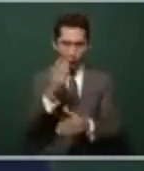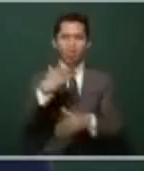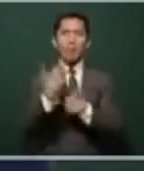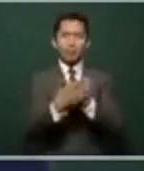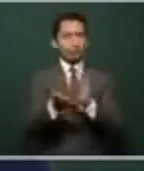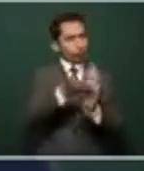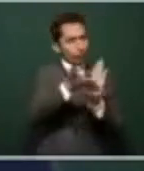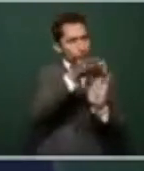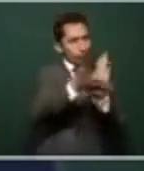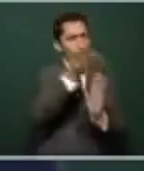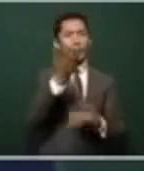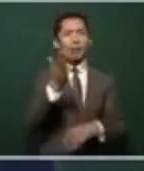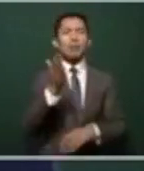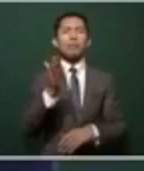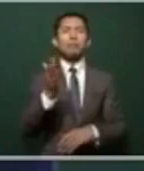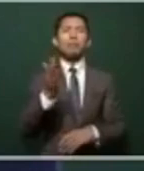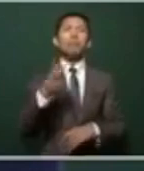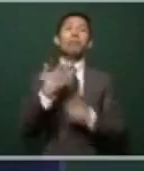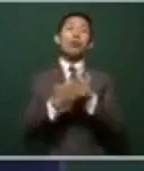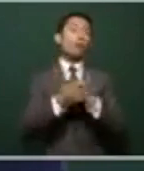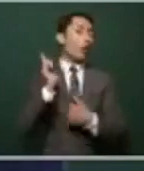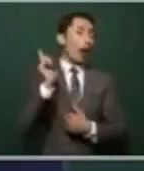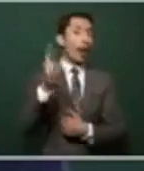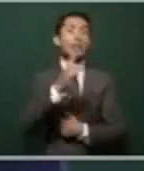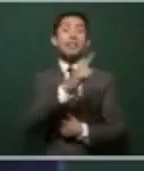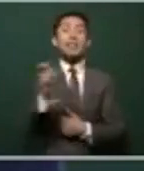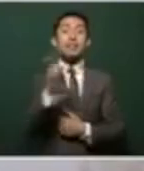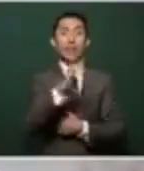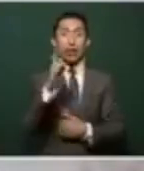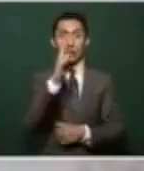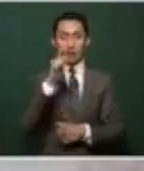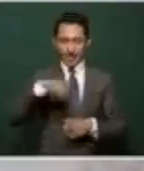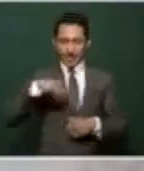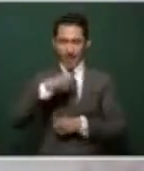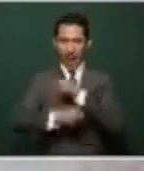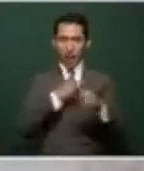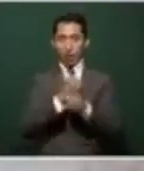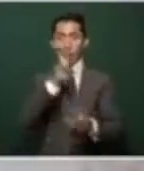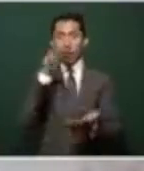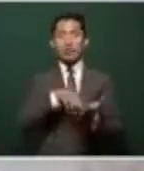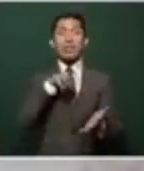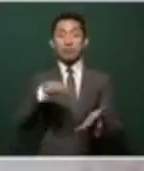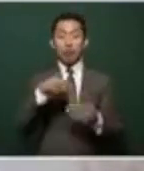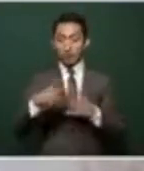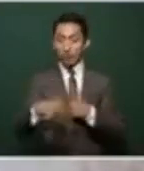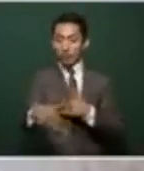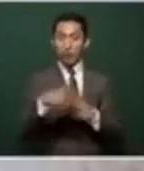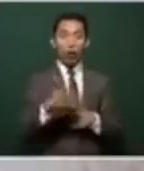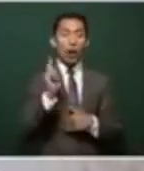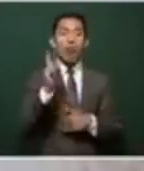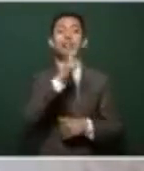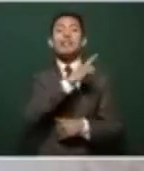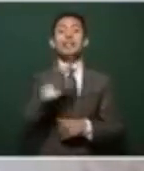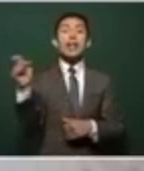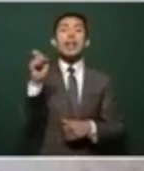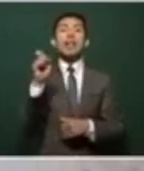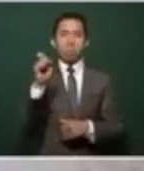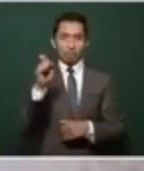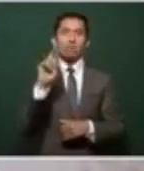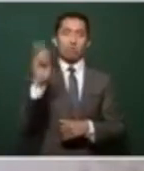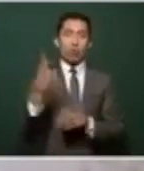100 se van a abrir este año, 100 nuevas universidades, entre